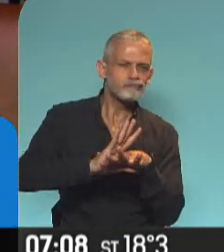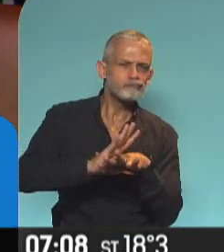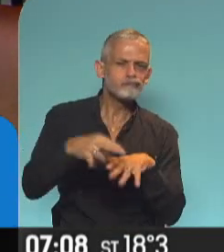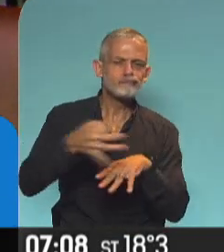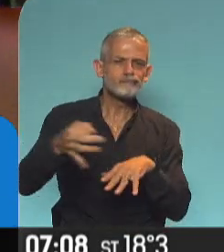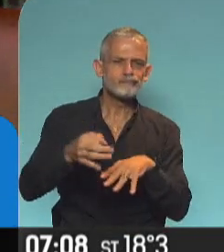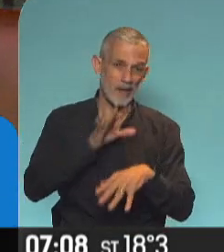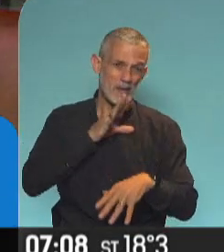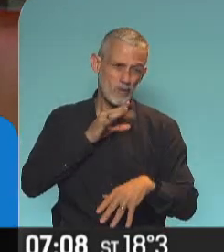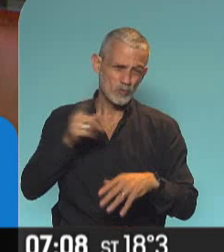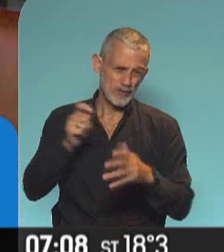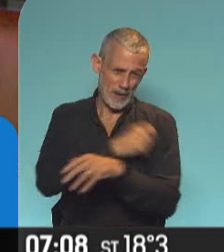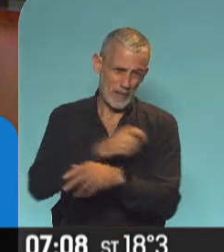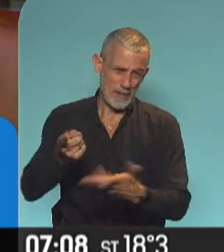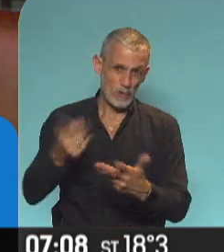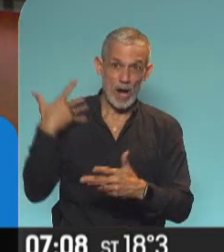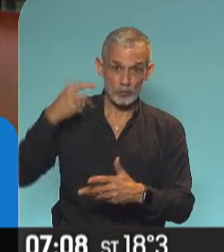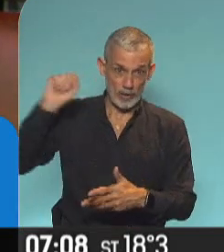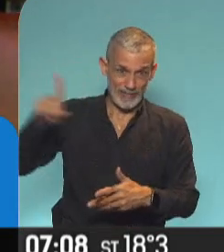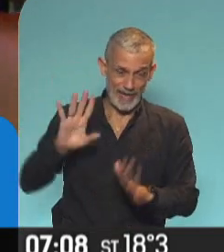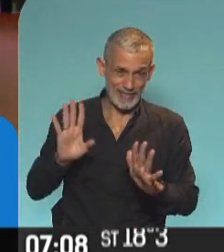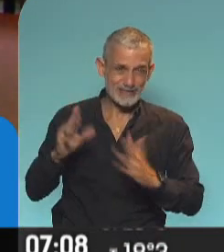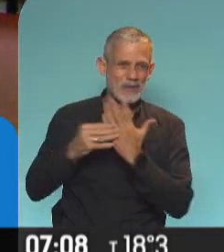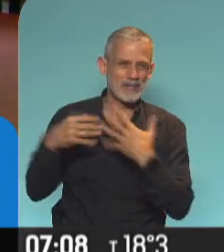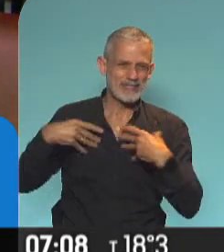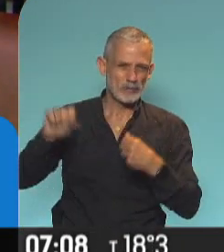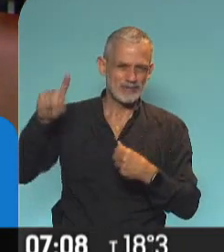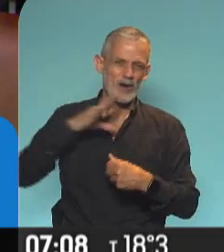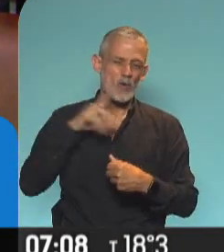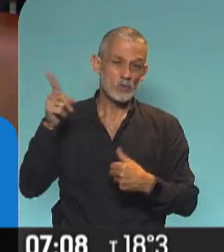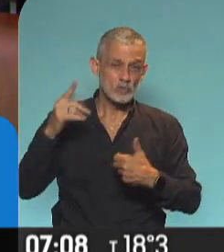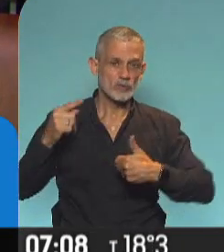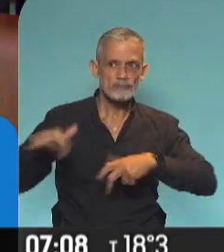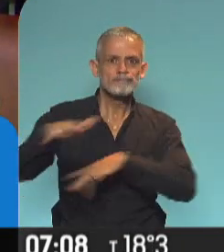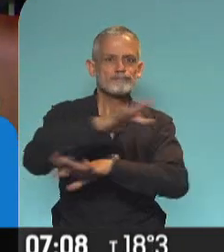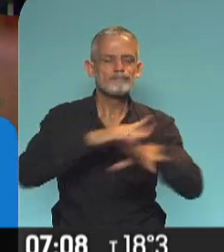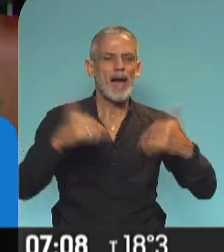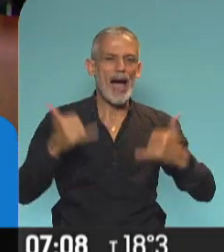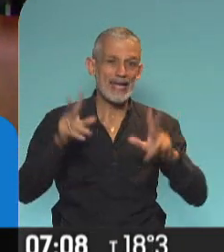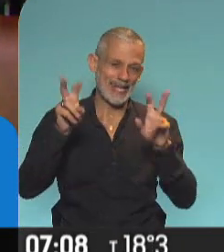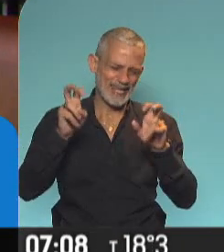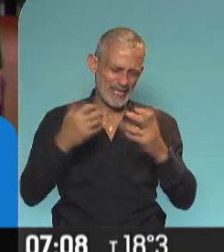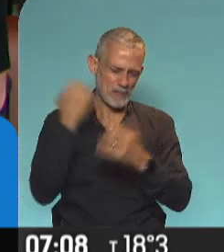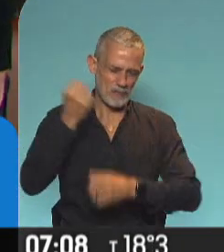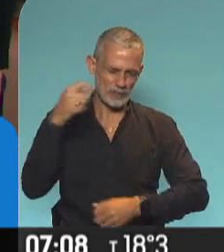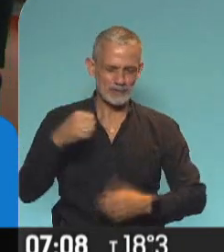anunciado justamente allí por las autoridades desde ese país, está generando mucha repercusión y es uno de los temas del día. Gracias, Vero. Gracias a vos. Seguimos.